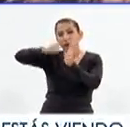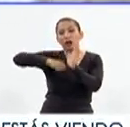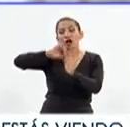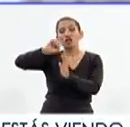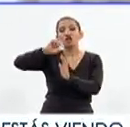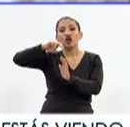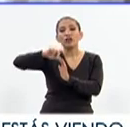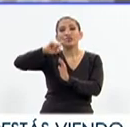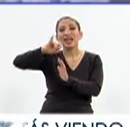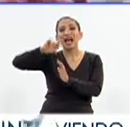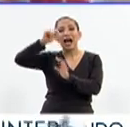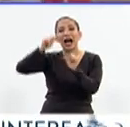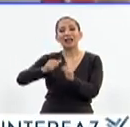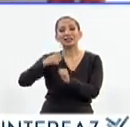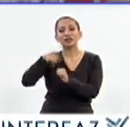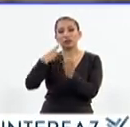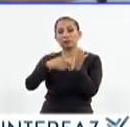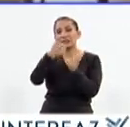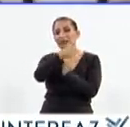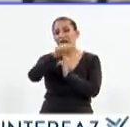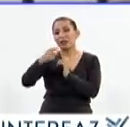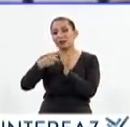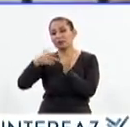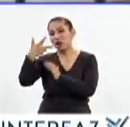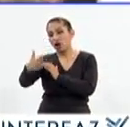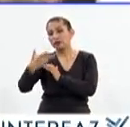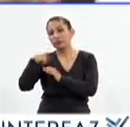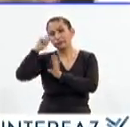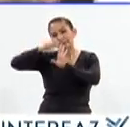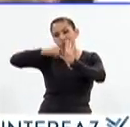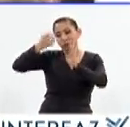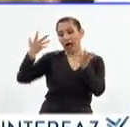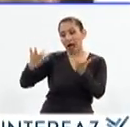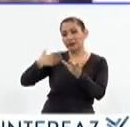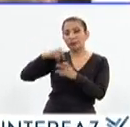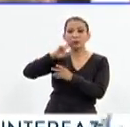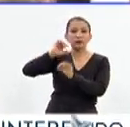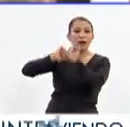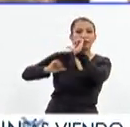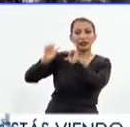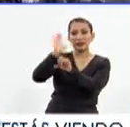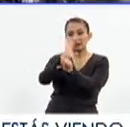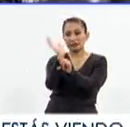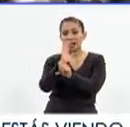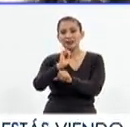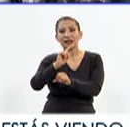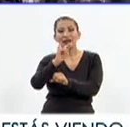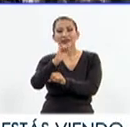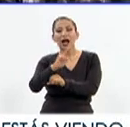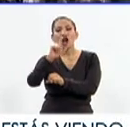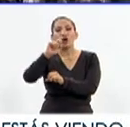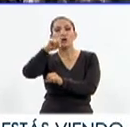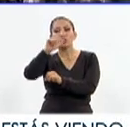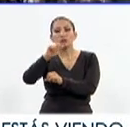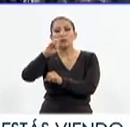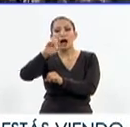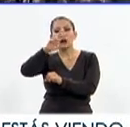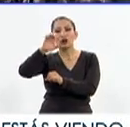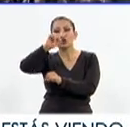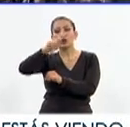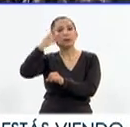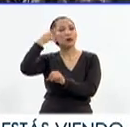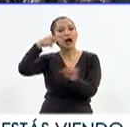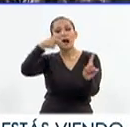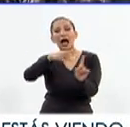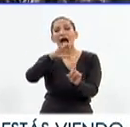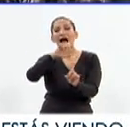Son de Artes 2006-2008, film producido por la antropóloga y cineasta Sandra Luz López Barroso,